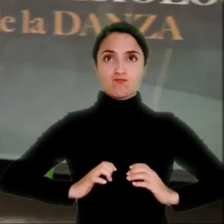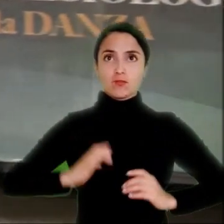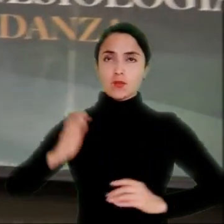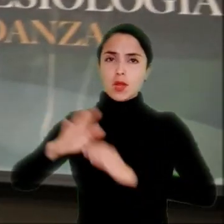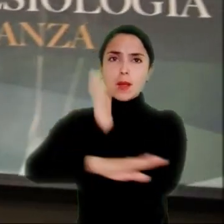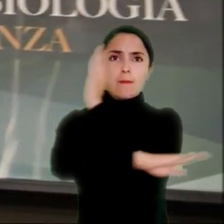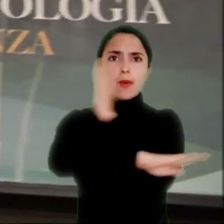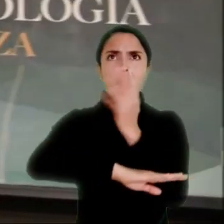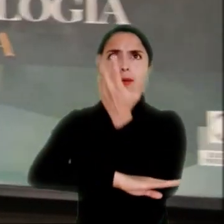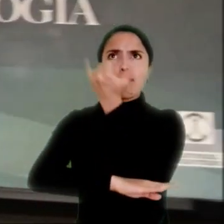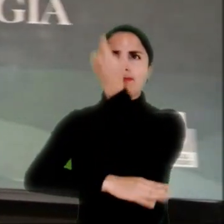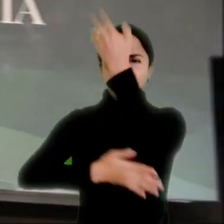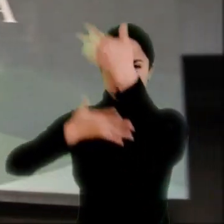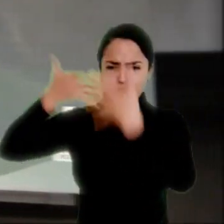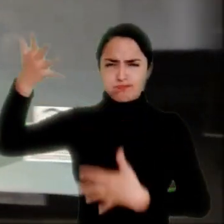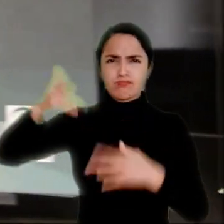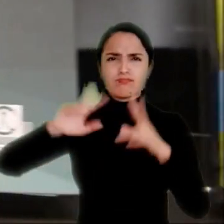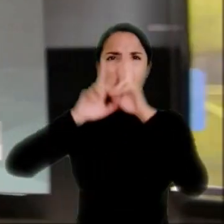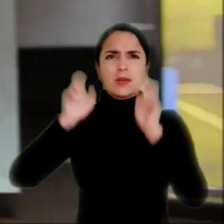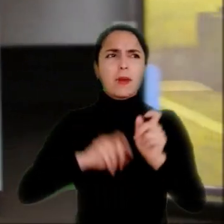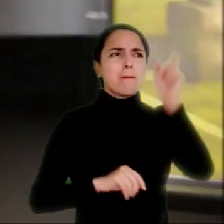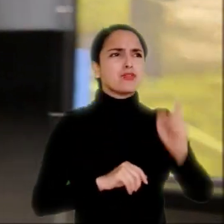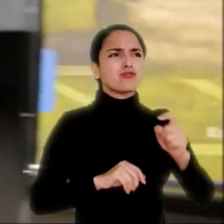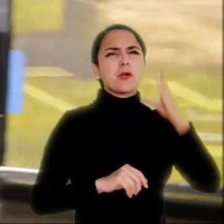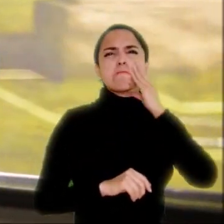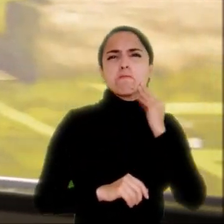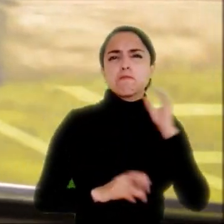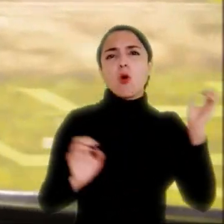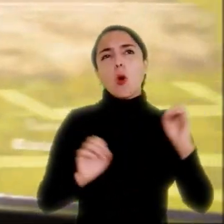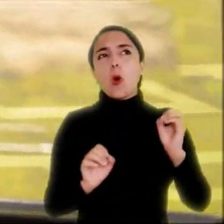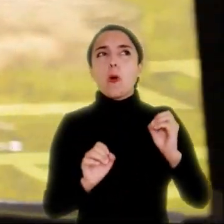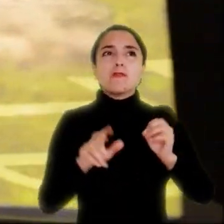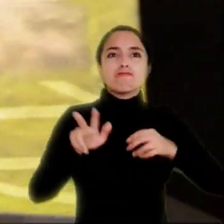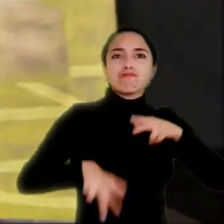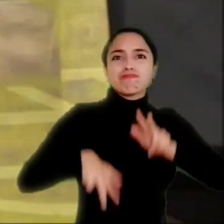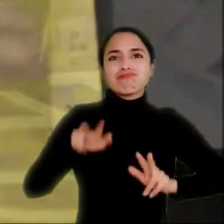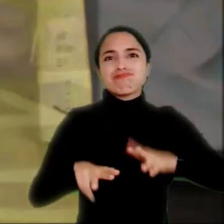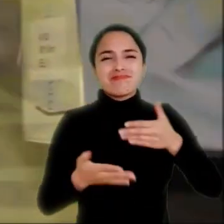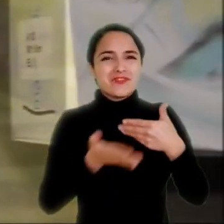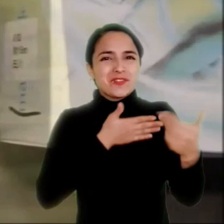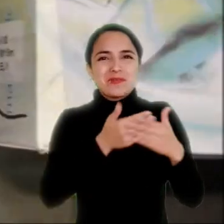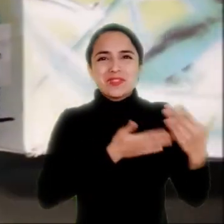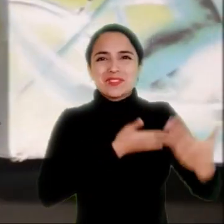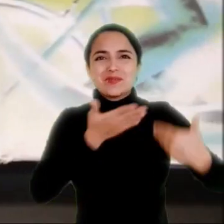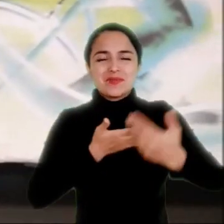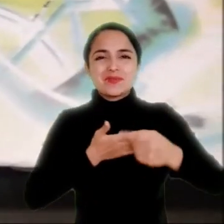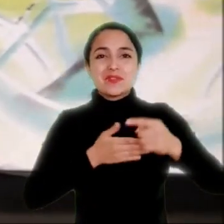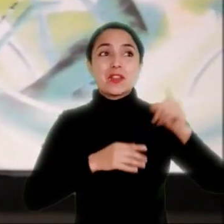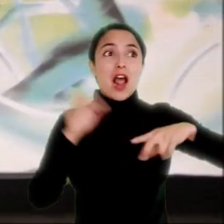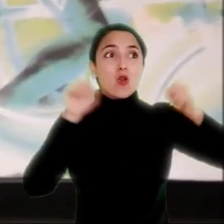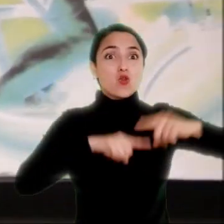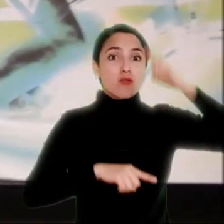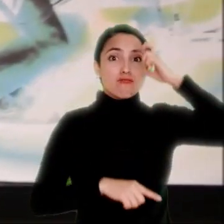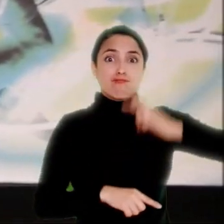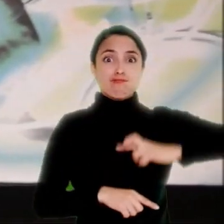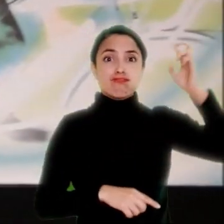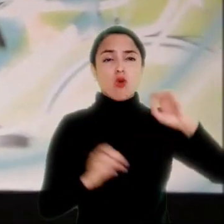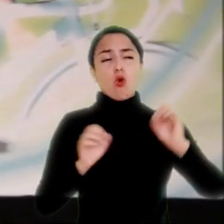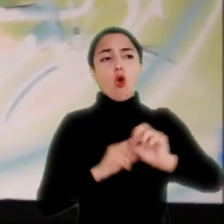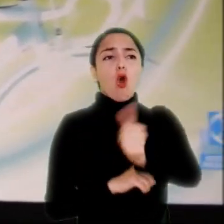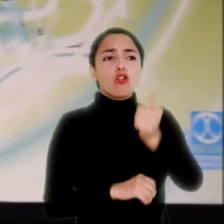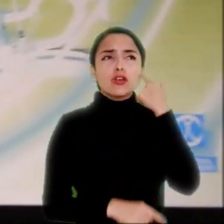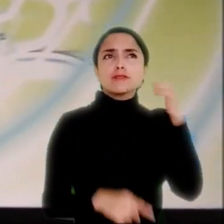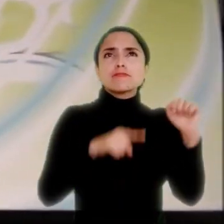bibliografía especializada en los temas para todos los interesados y amateurs, ya sean practicantes o profesionales del deporte.